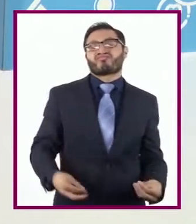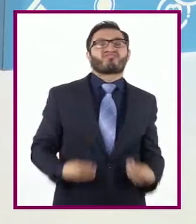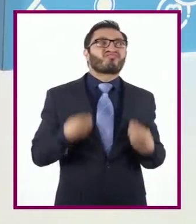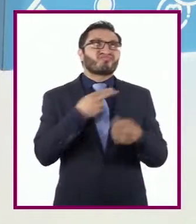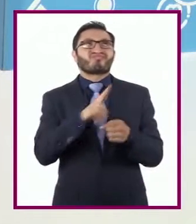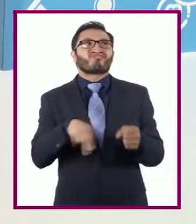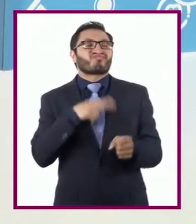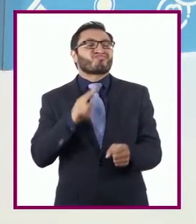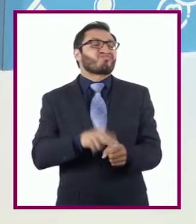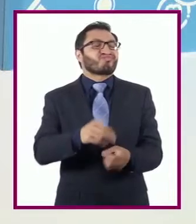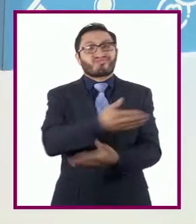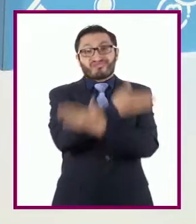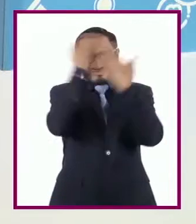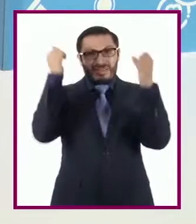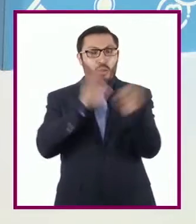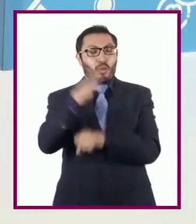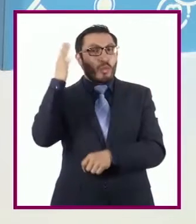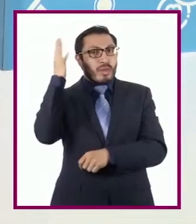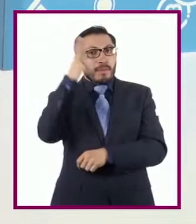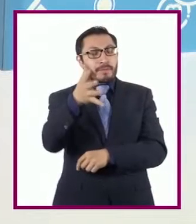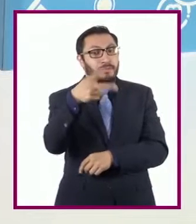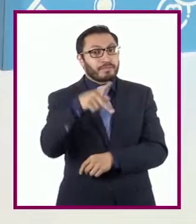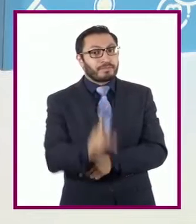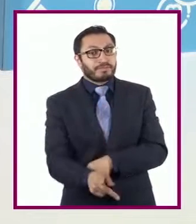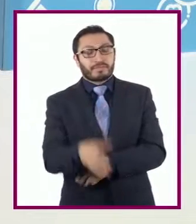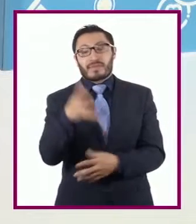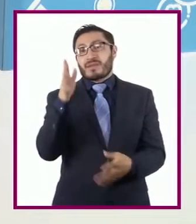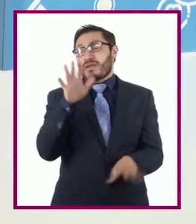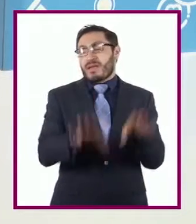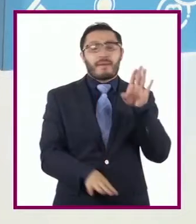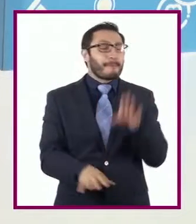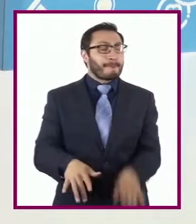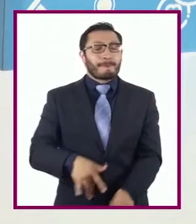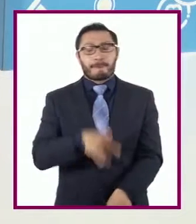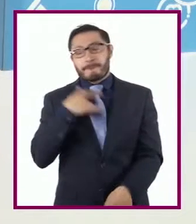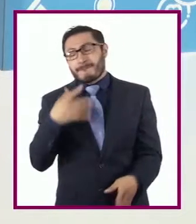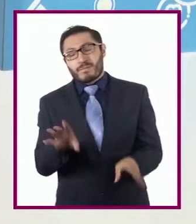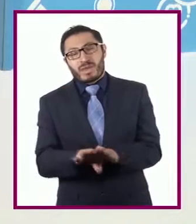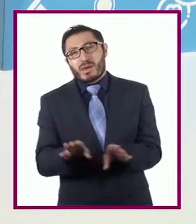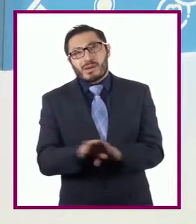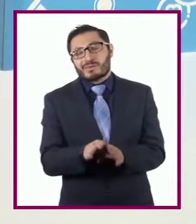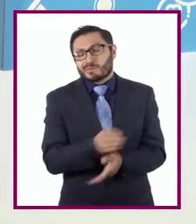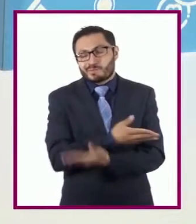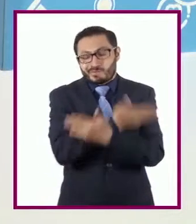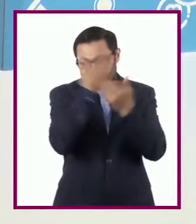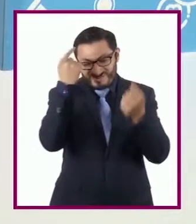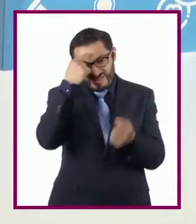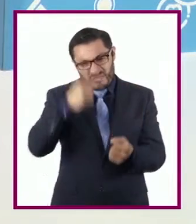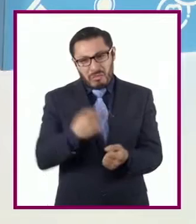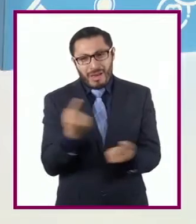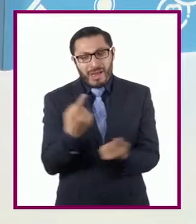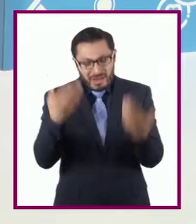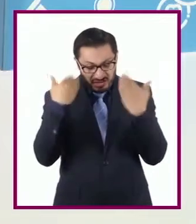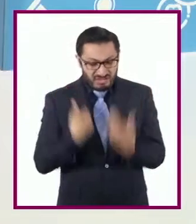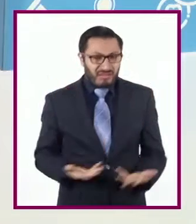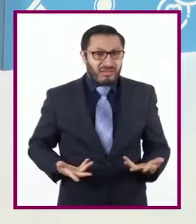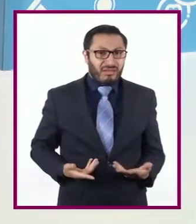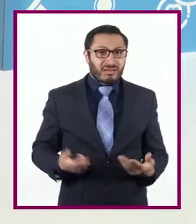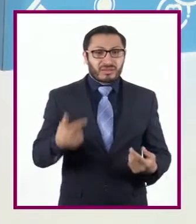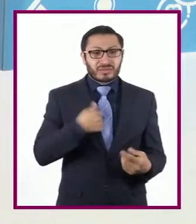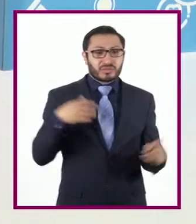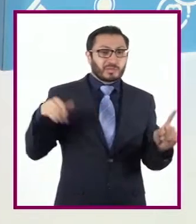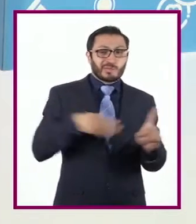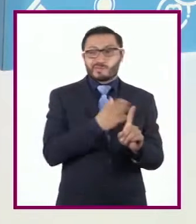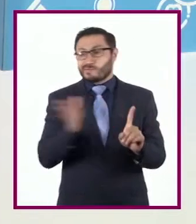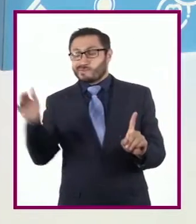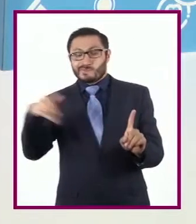Otras veces sentimos que no tenemos aspiraciones en la vida o que no somos buenos para algo, que estamos perdidos en el camino.